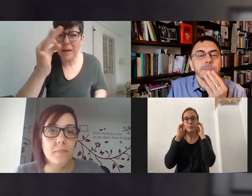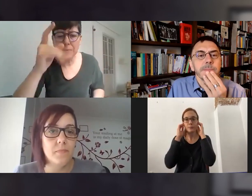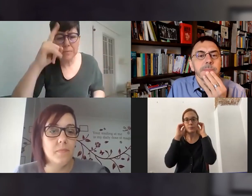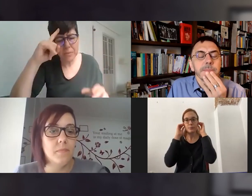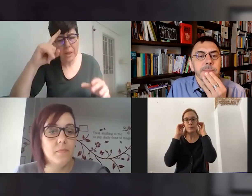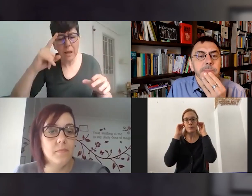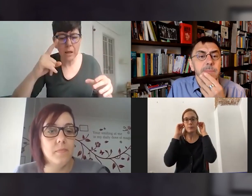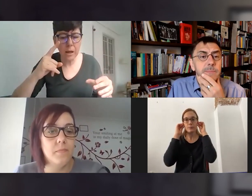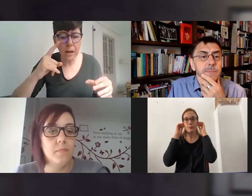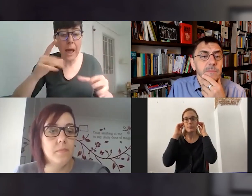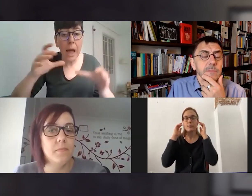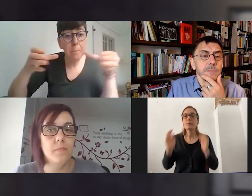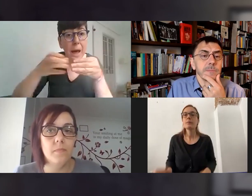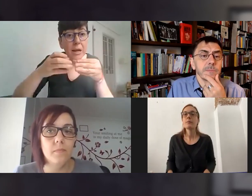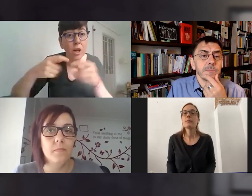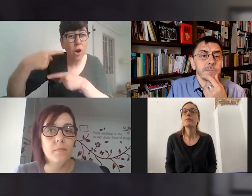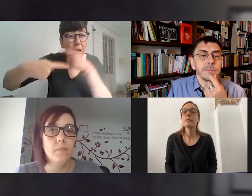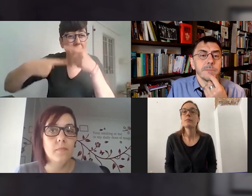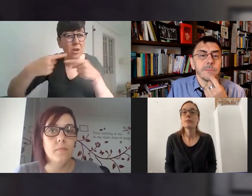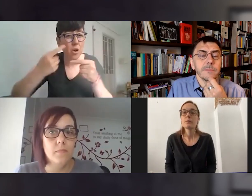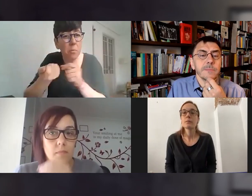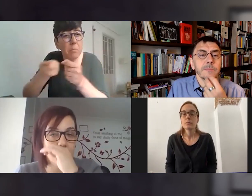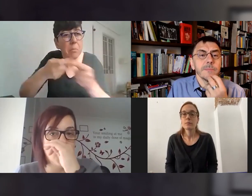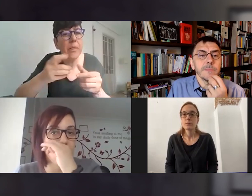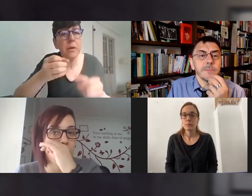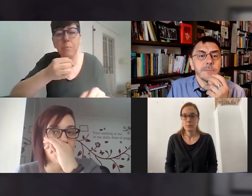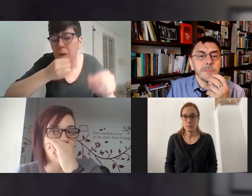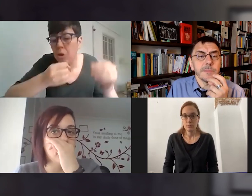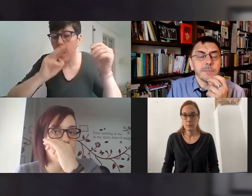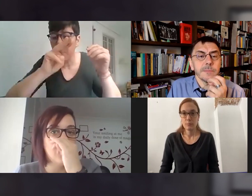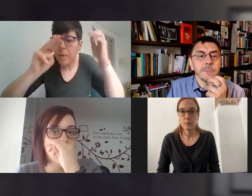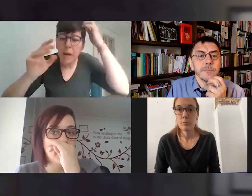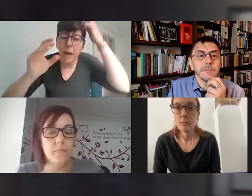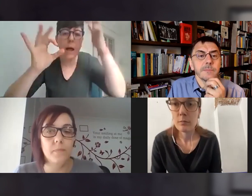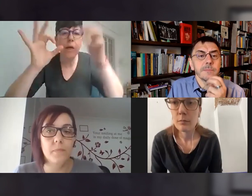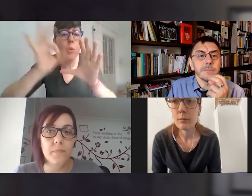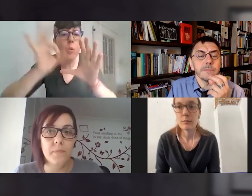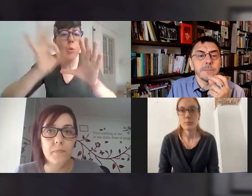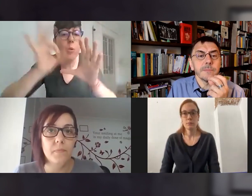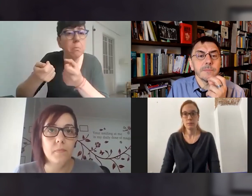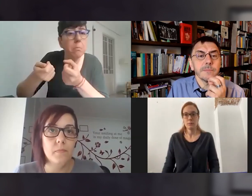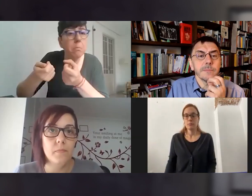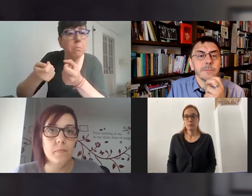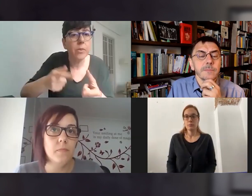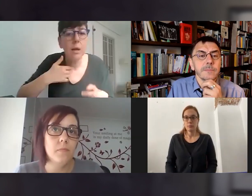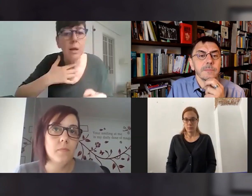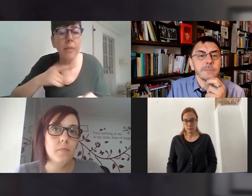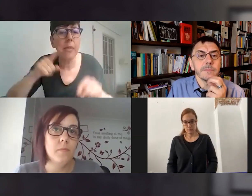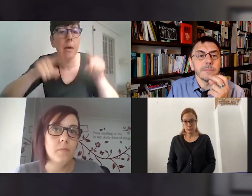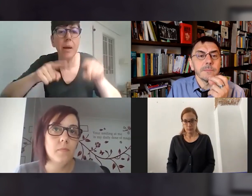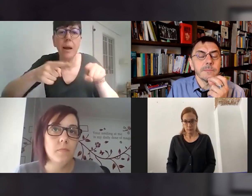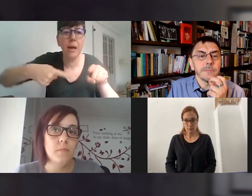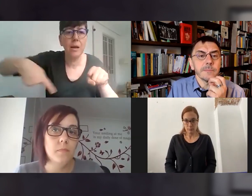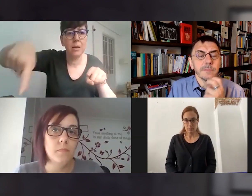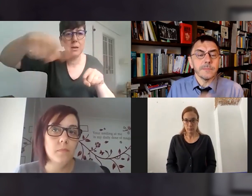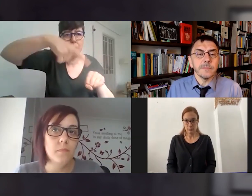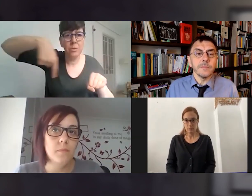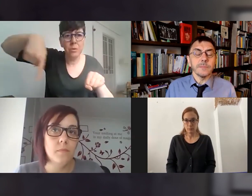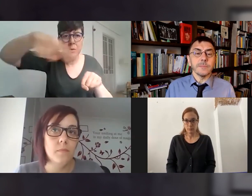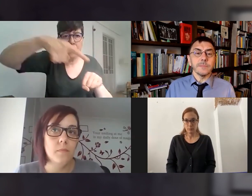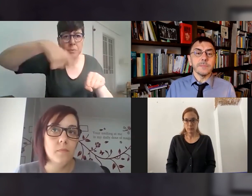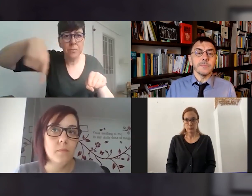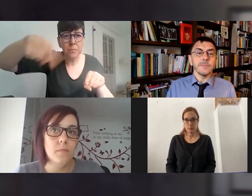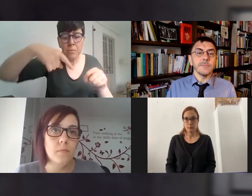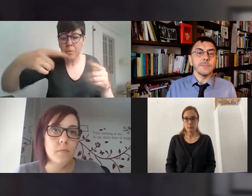añadir una idea. Y es que los partidos clásicos como el Partido Popular, Ciudadanos, el